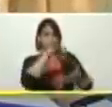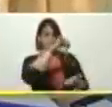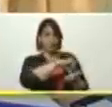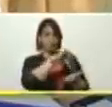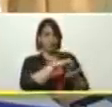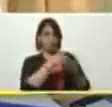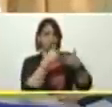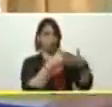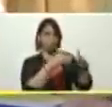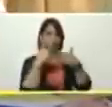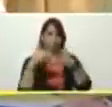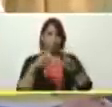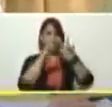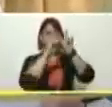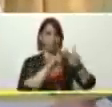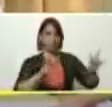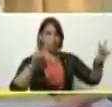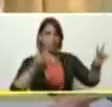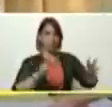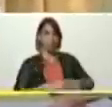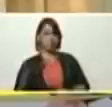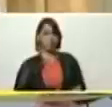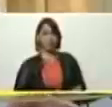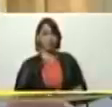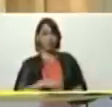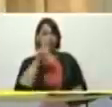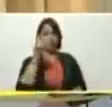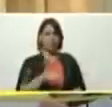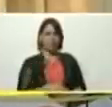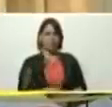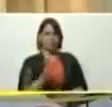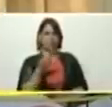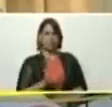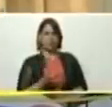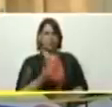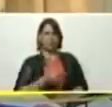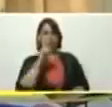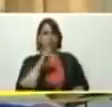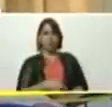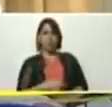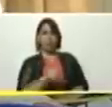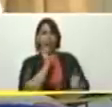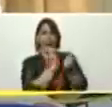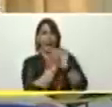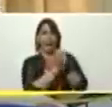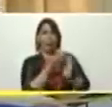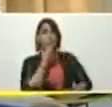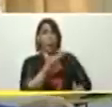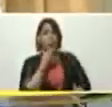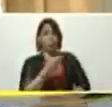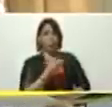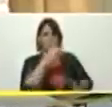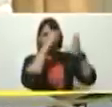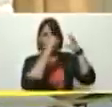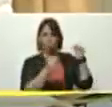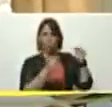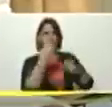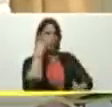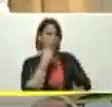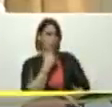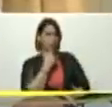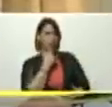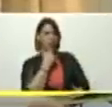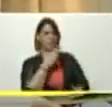de la paz. Un aspecto muy relevante es la geopolítica, la diplomacia bolivariana de paz, la defensa de la